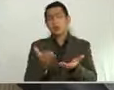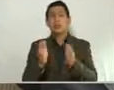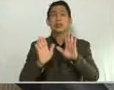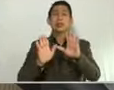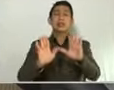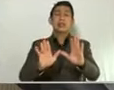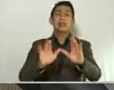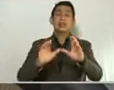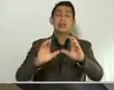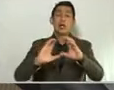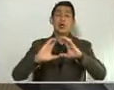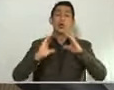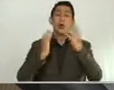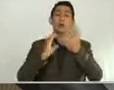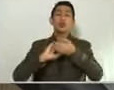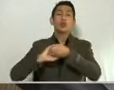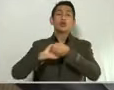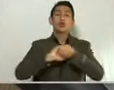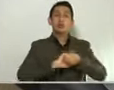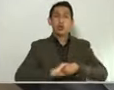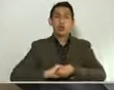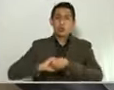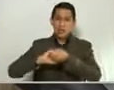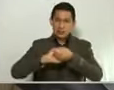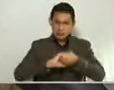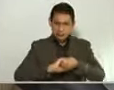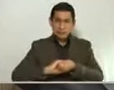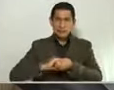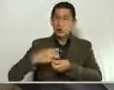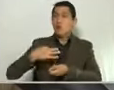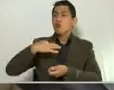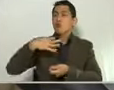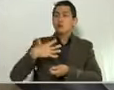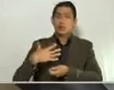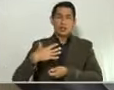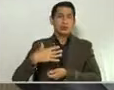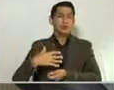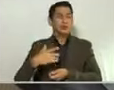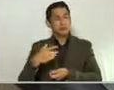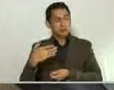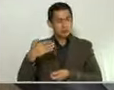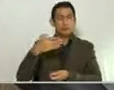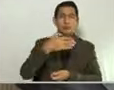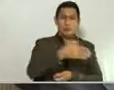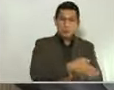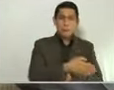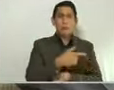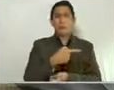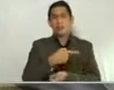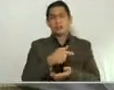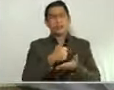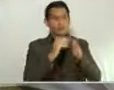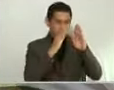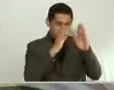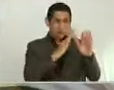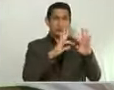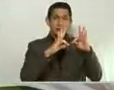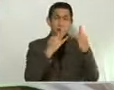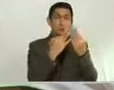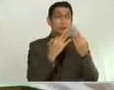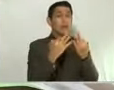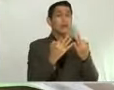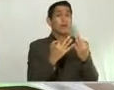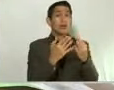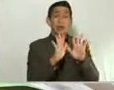todo, pero desde el mismo momento en que lo necesitaron. Y van a seguir siendo atendidos de esa manera. Muchas familias no quisieron salir de